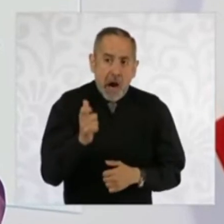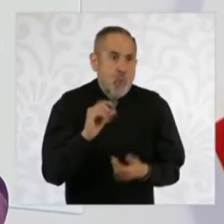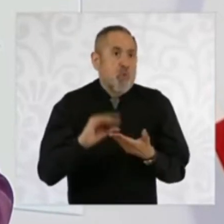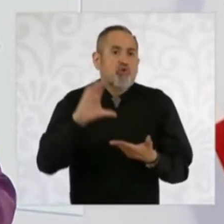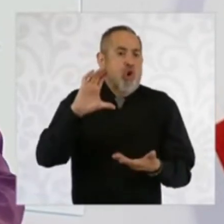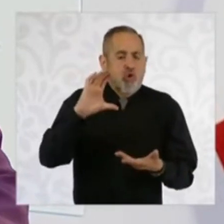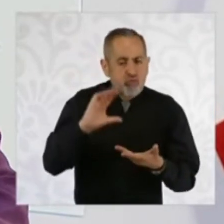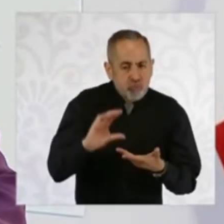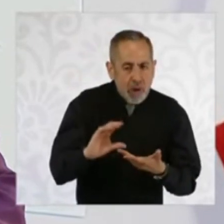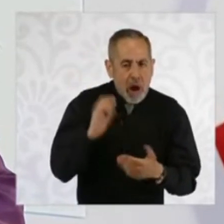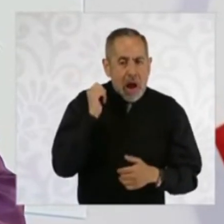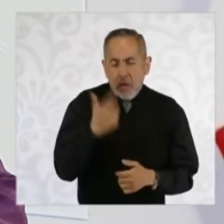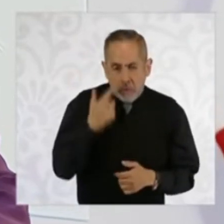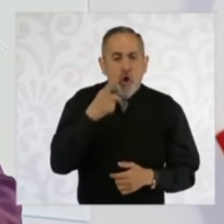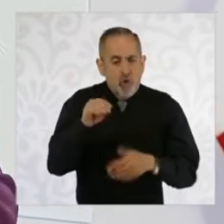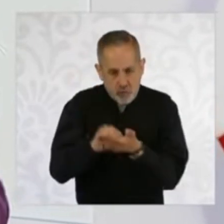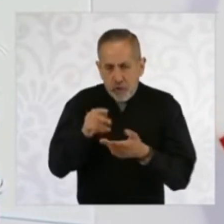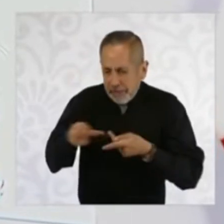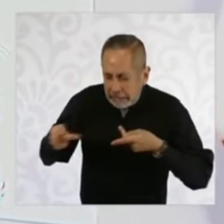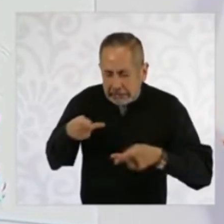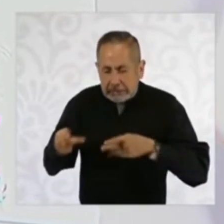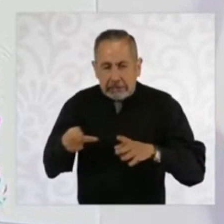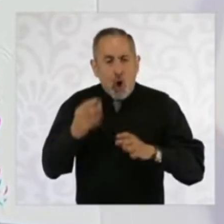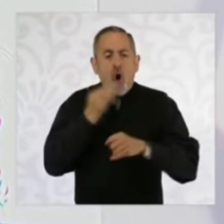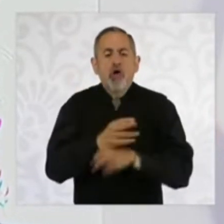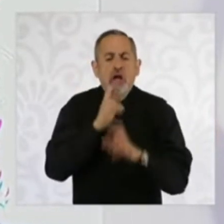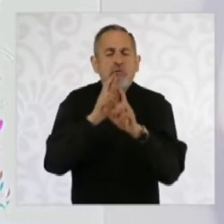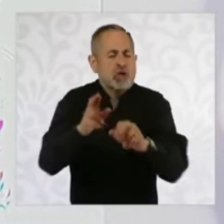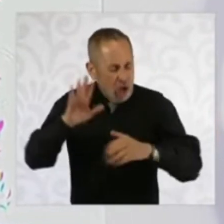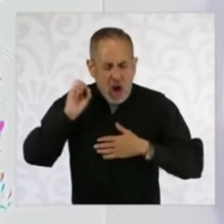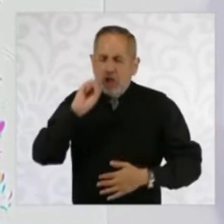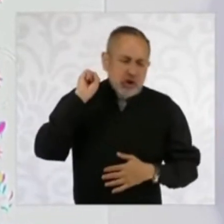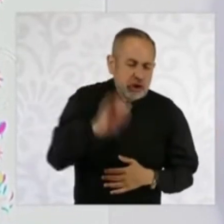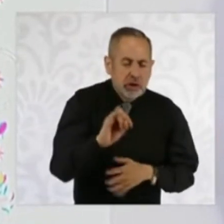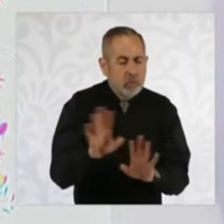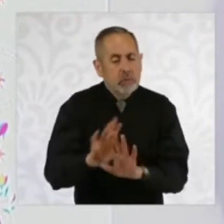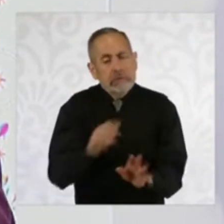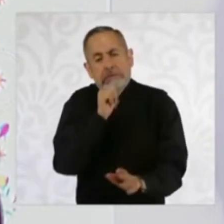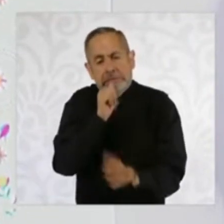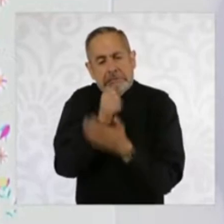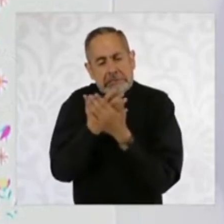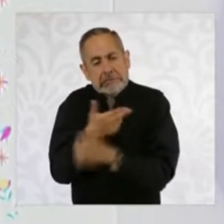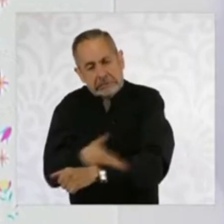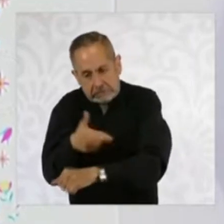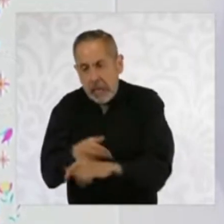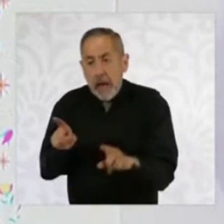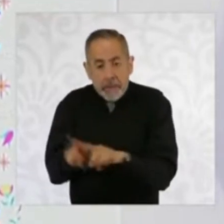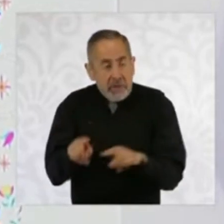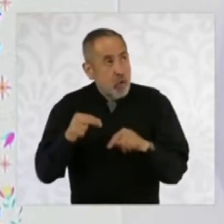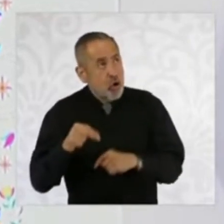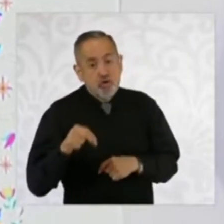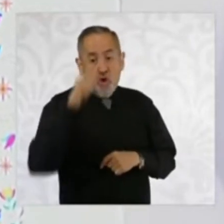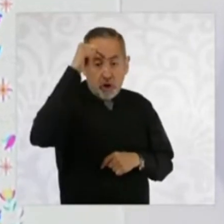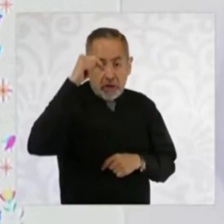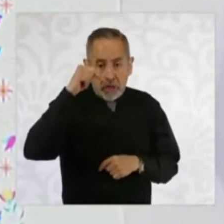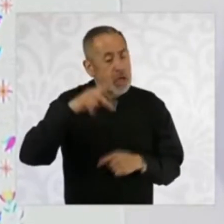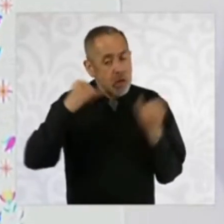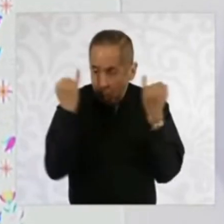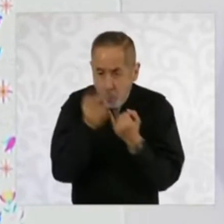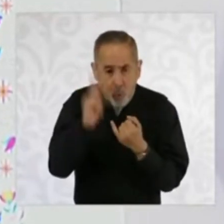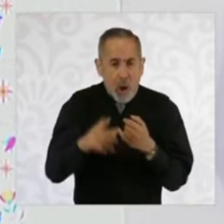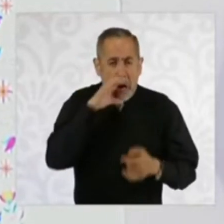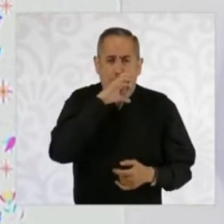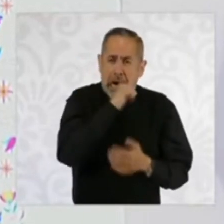Pero todavía estamos trabajando en ello, no quisiera comprometerme. Tanto en el norte, las